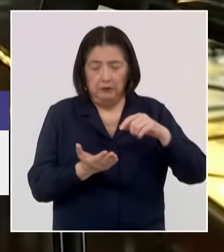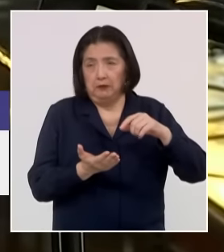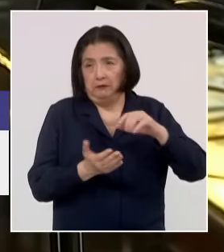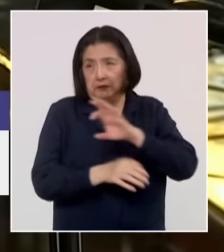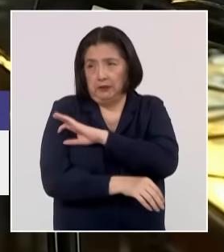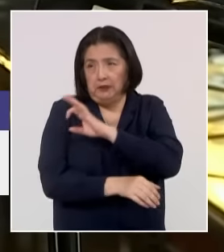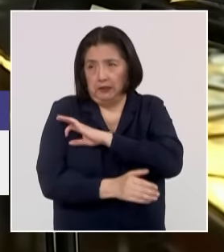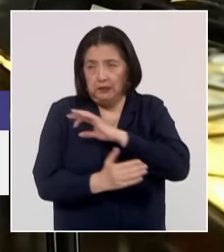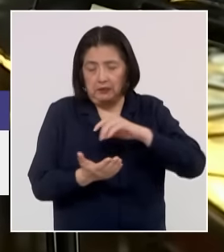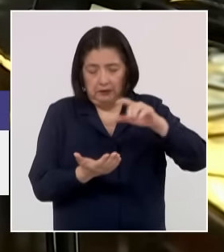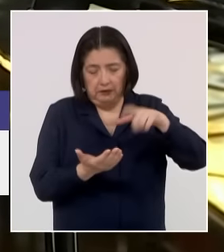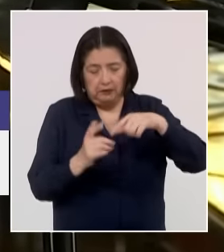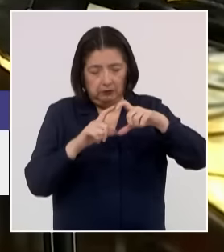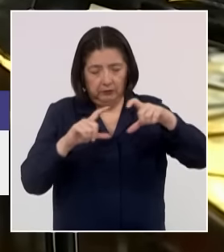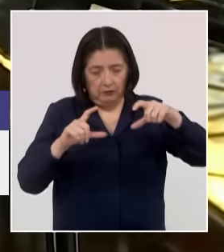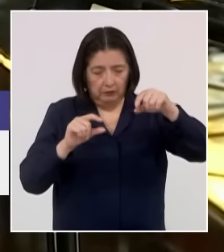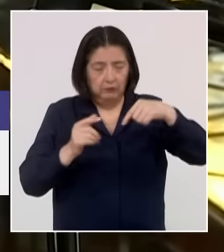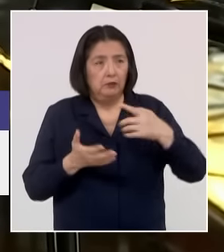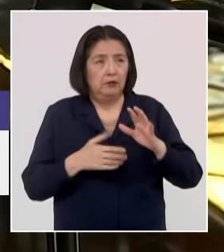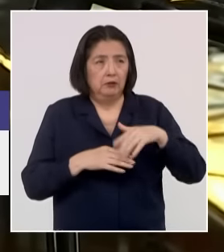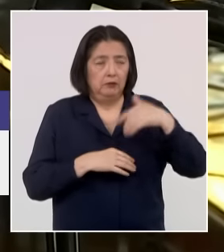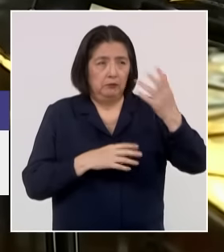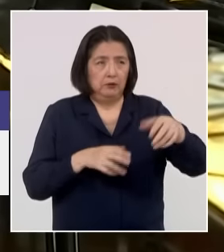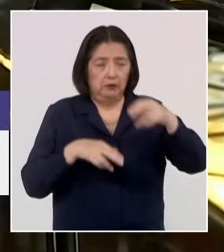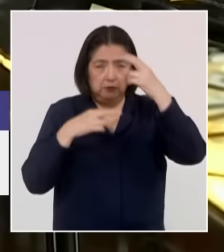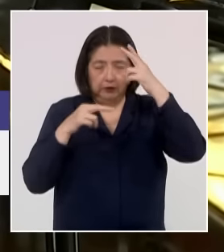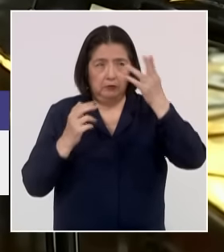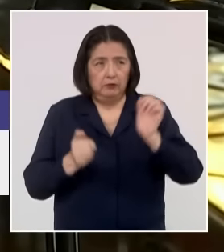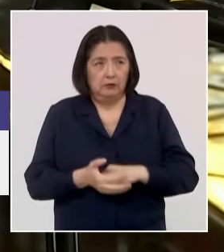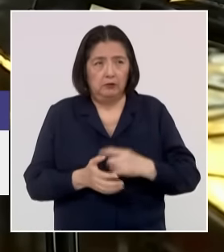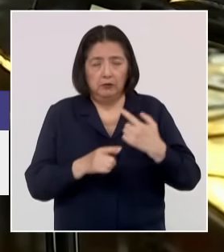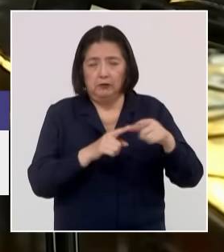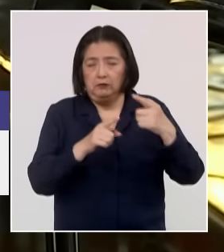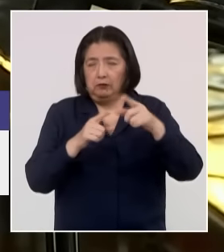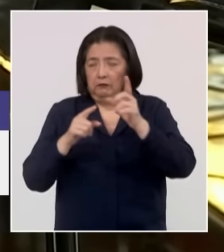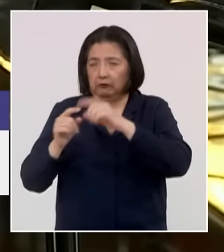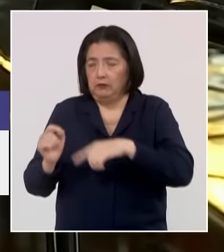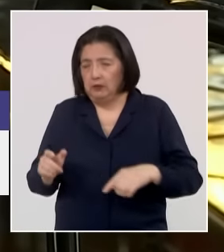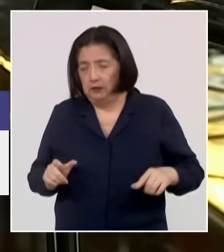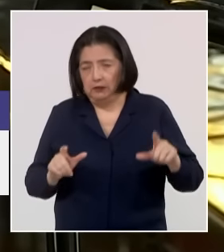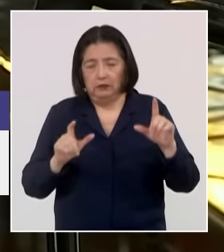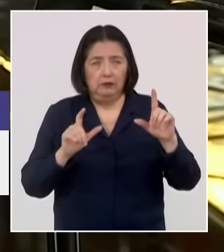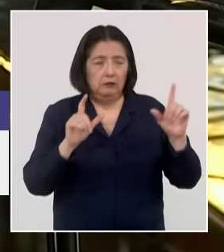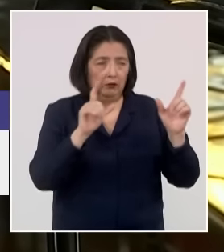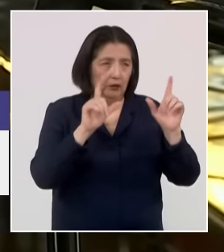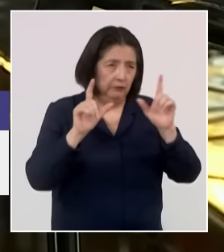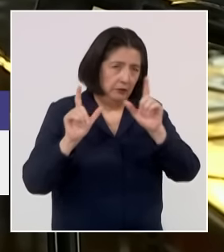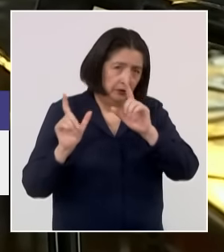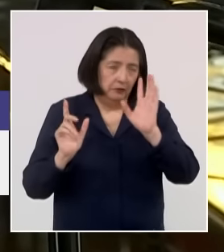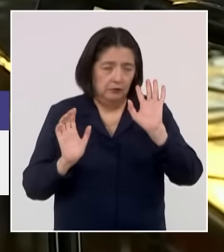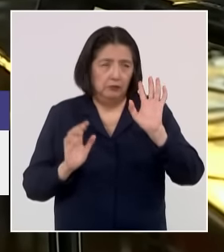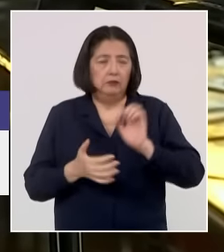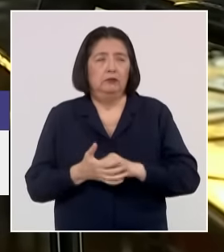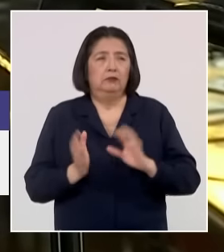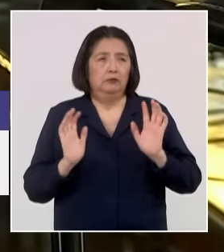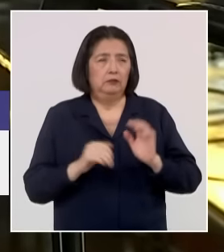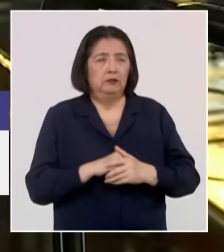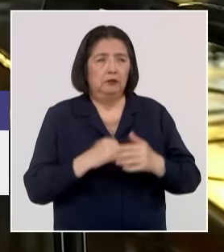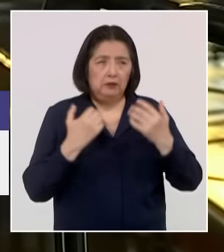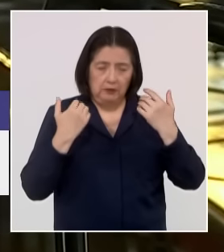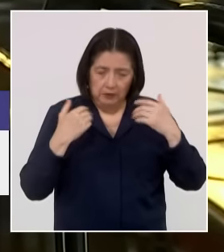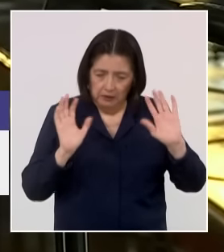notificación luego de la noticia que salió en diversos medios de comunicación. Ya